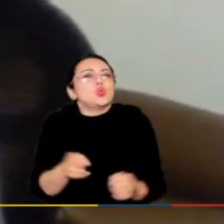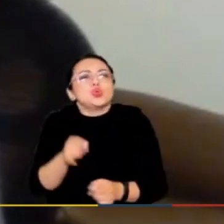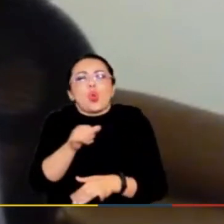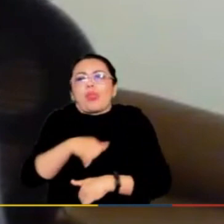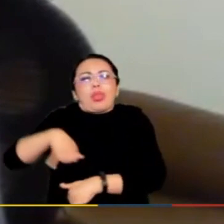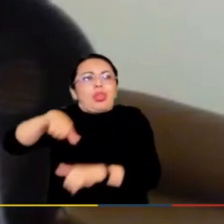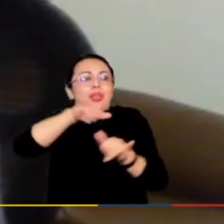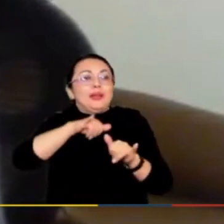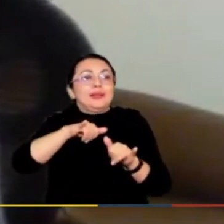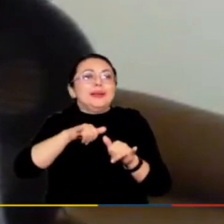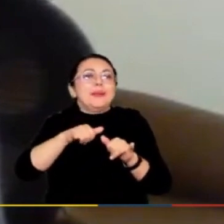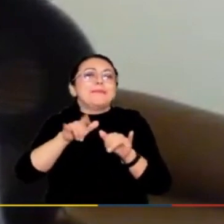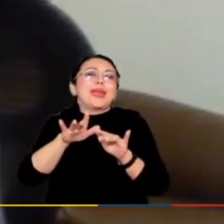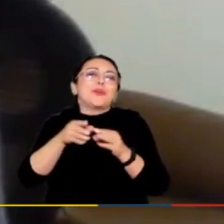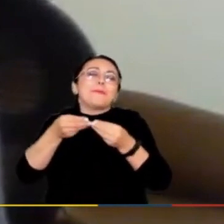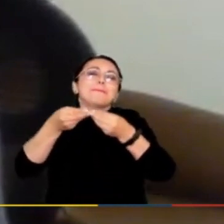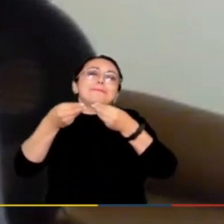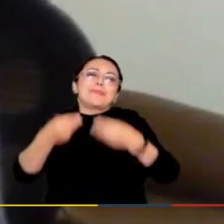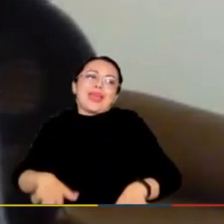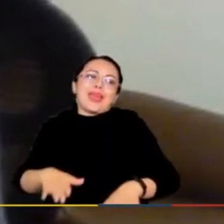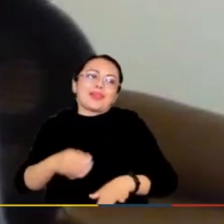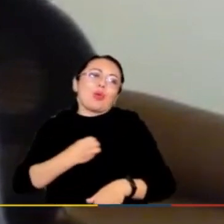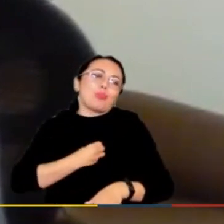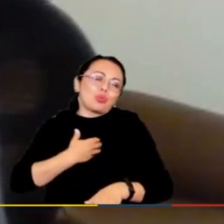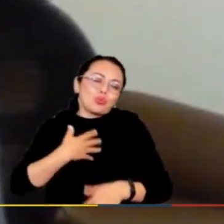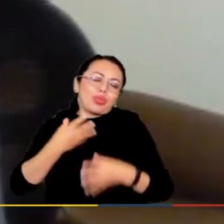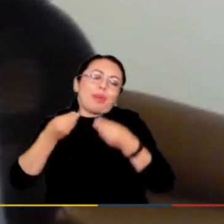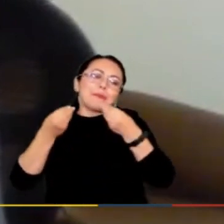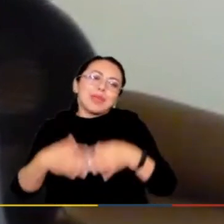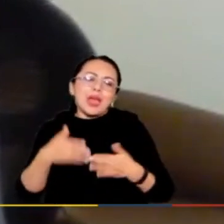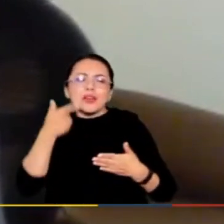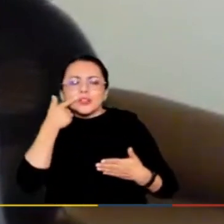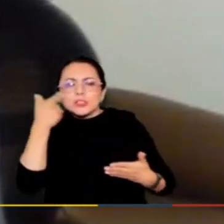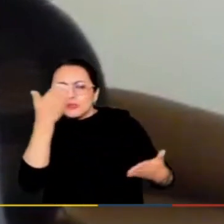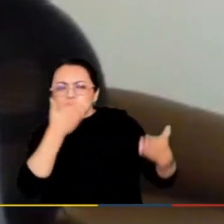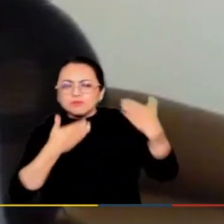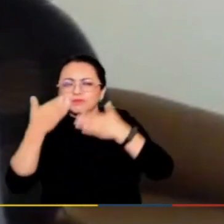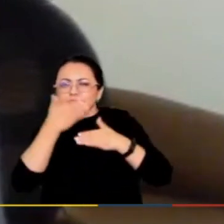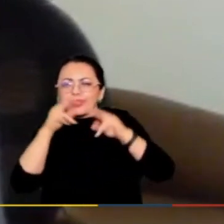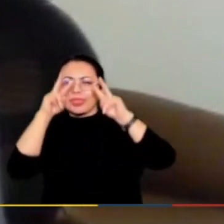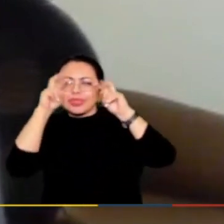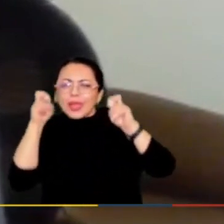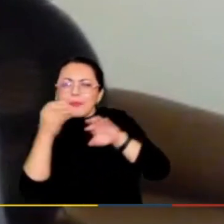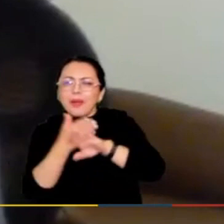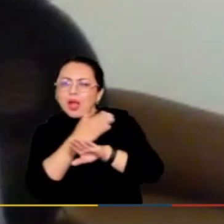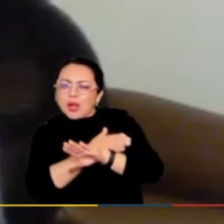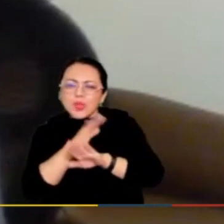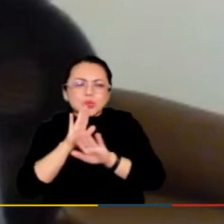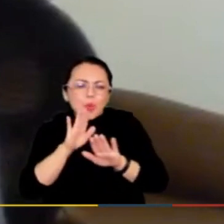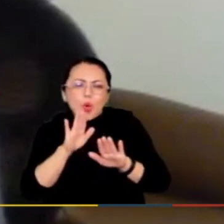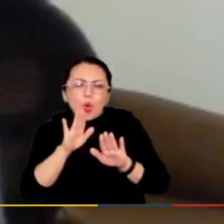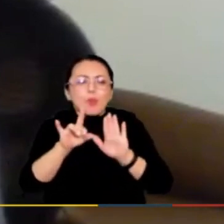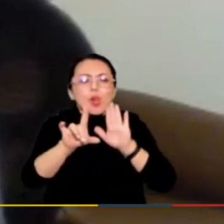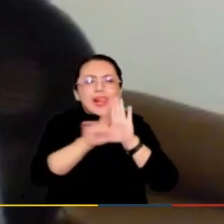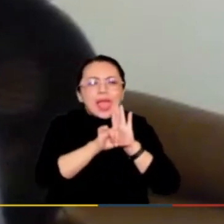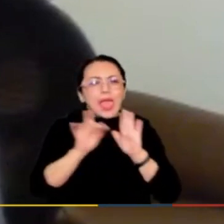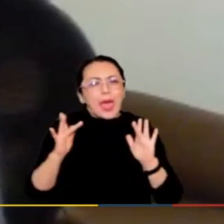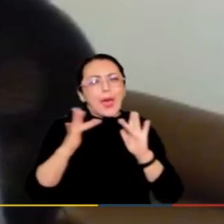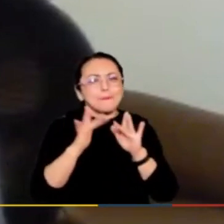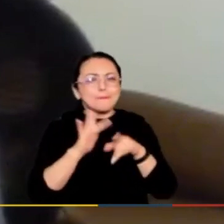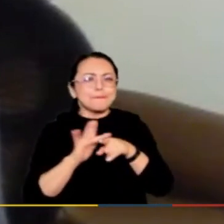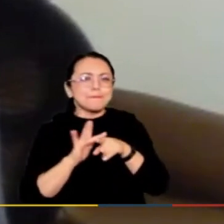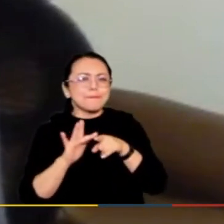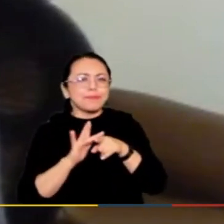se pierden unas grandes oportunidades de analizar no solamente el tema contractual, el tema de la ley aplicable en un sistema